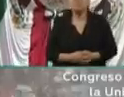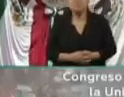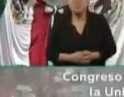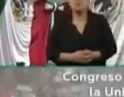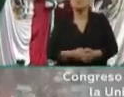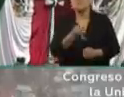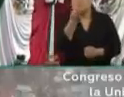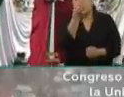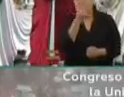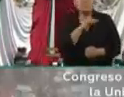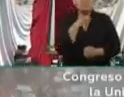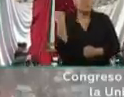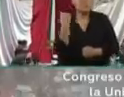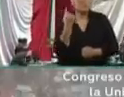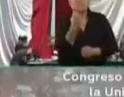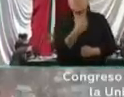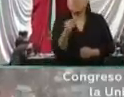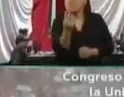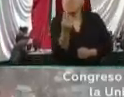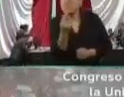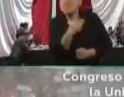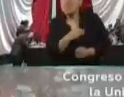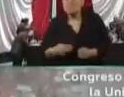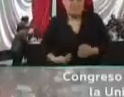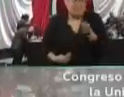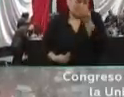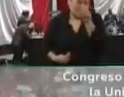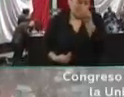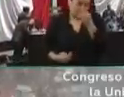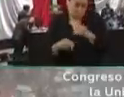solo perdimos en 125, para que tengan idea.